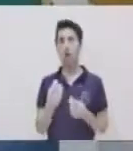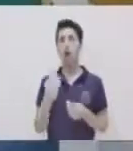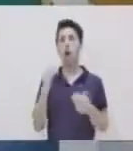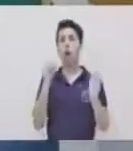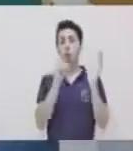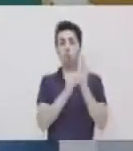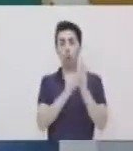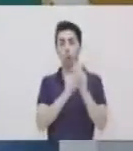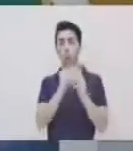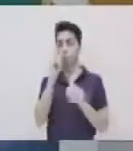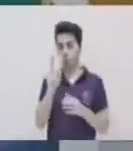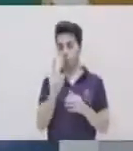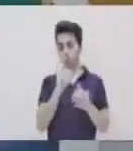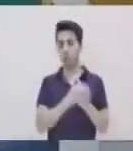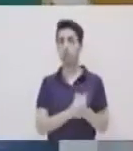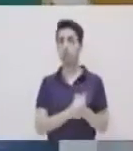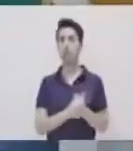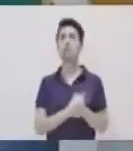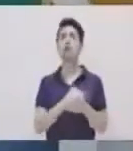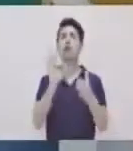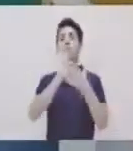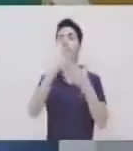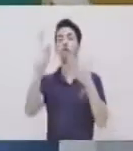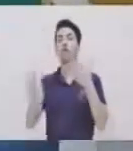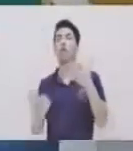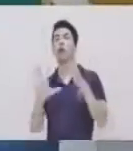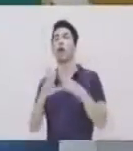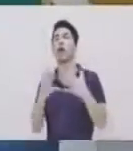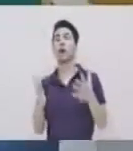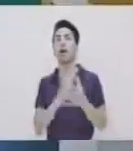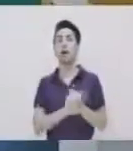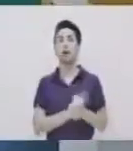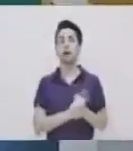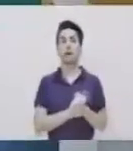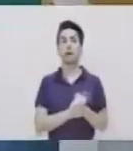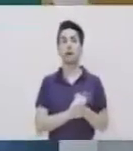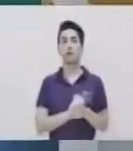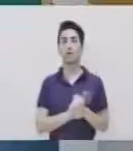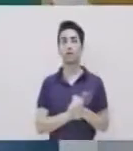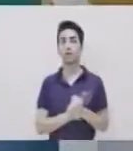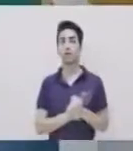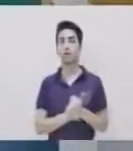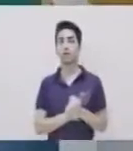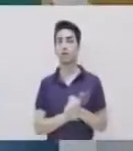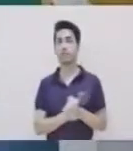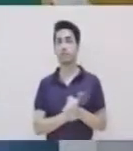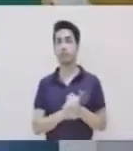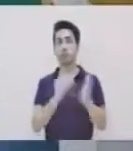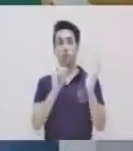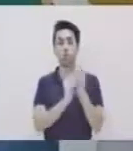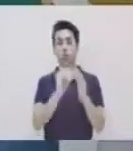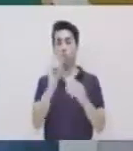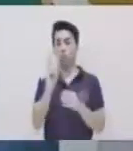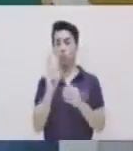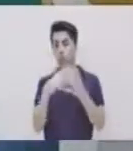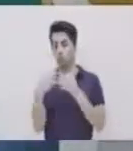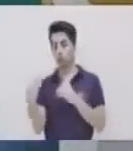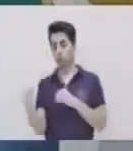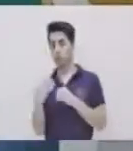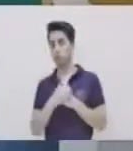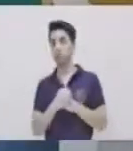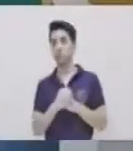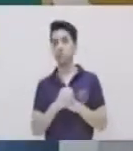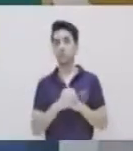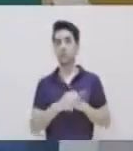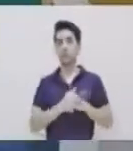1. Recordemos que la fórmula para calcular cuartiles decía que el cuartil de 1 es igual